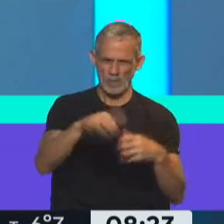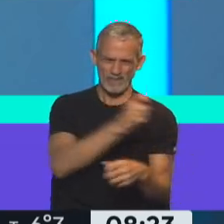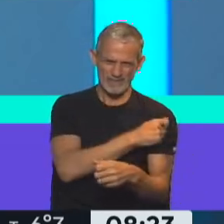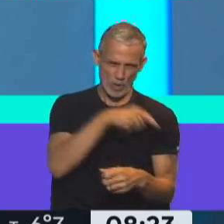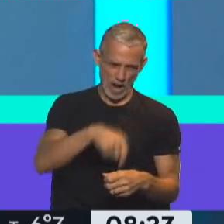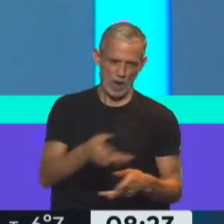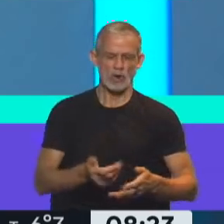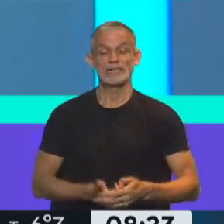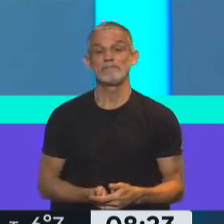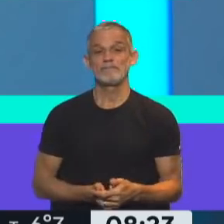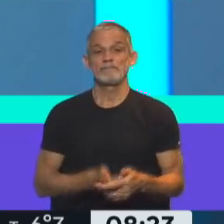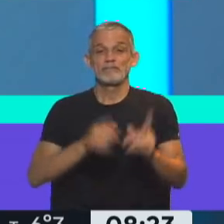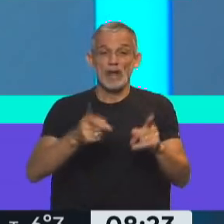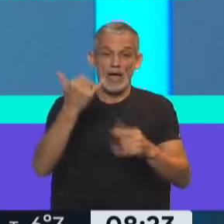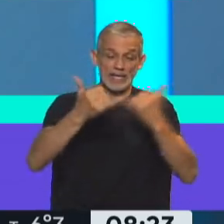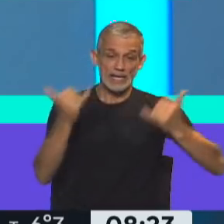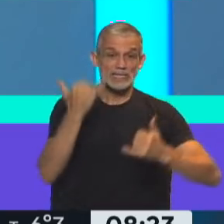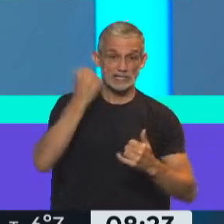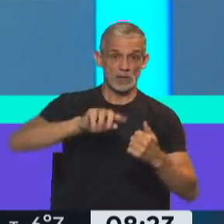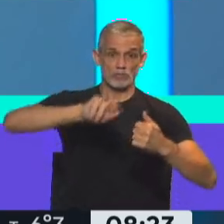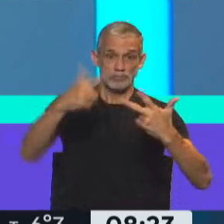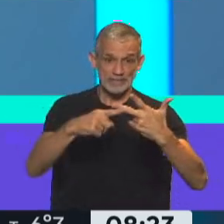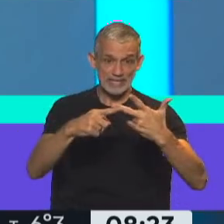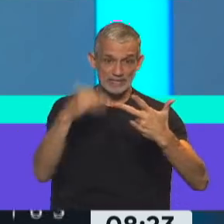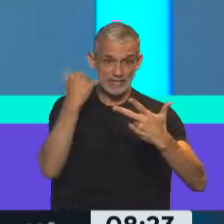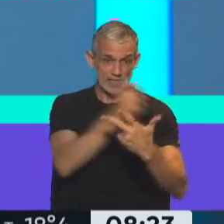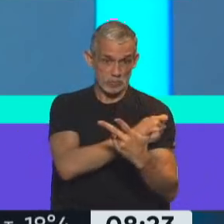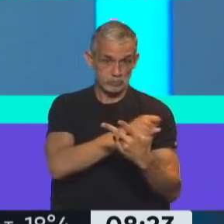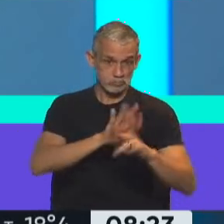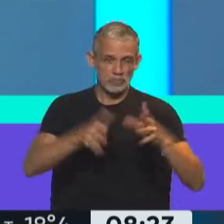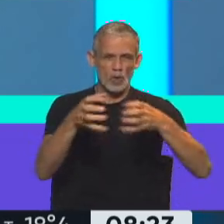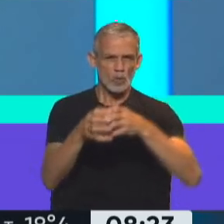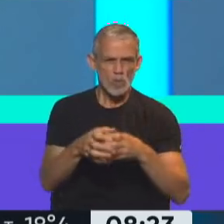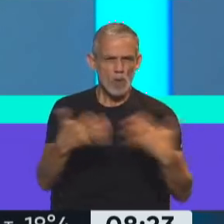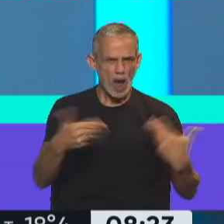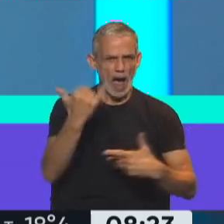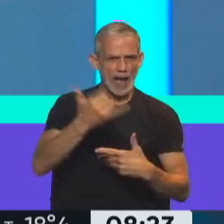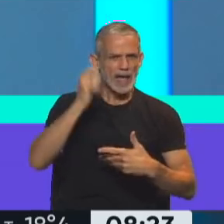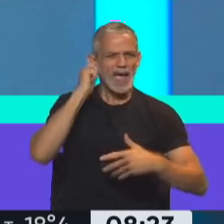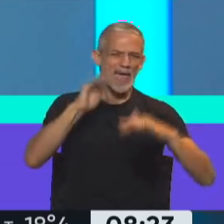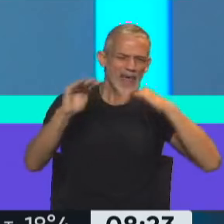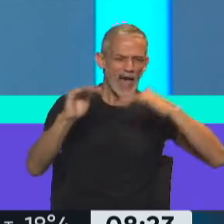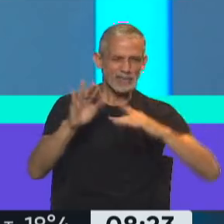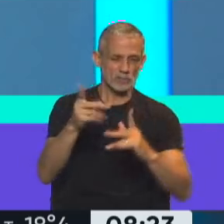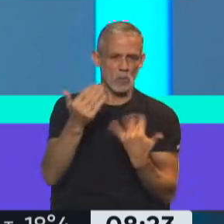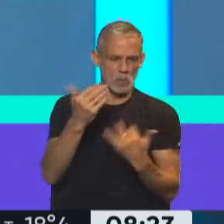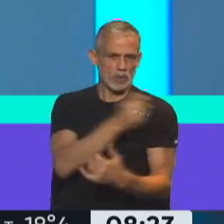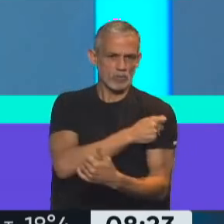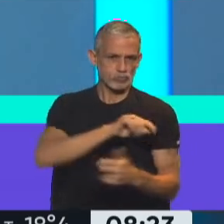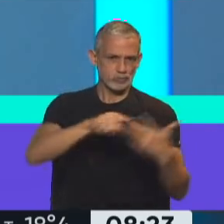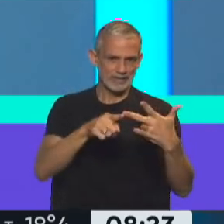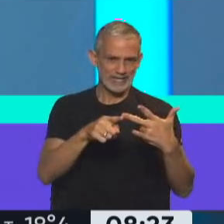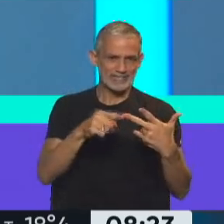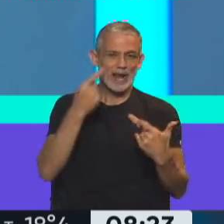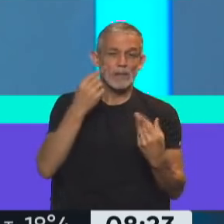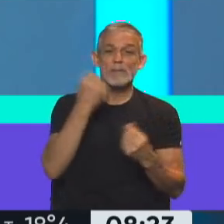Ya hay gente que está recibiendo la tercera dosis, los grupos de riesgo se están vacunando con la tercera dosis. Sería muy importante que en